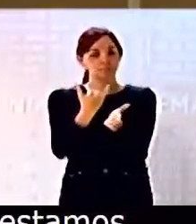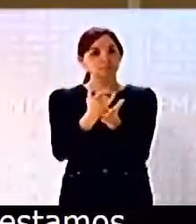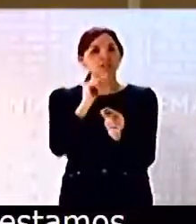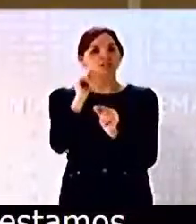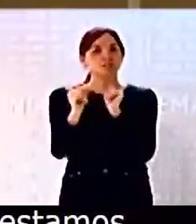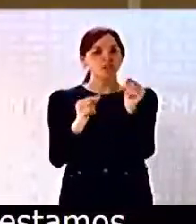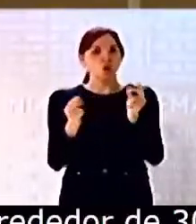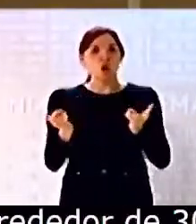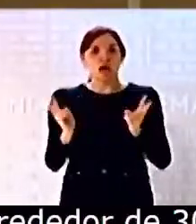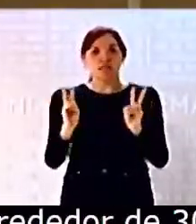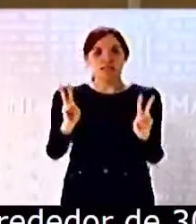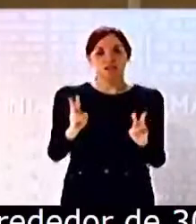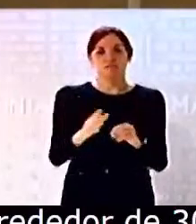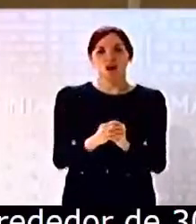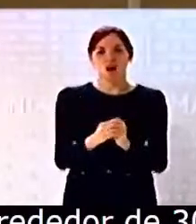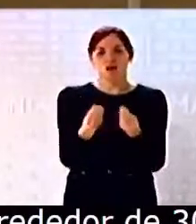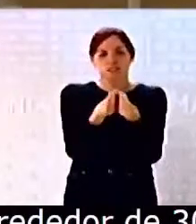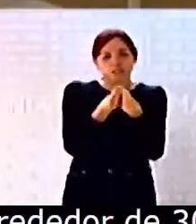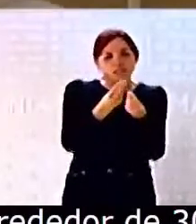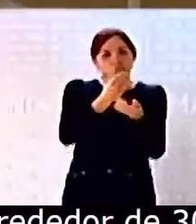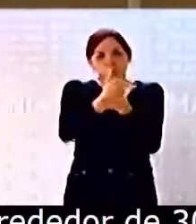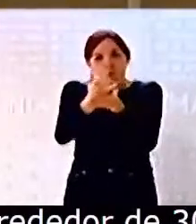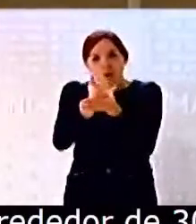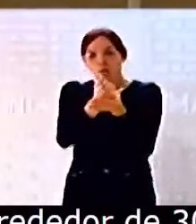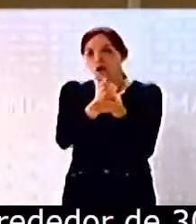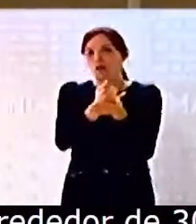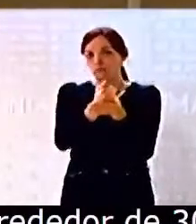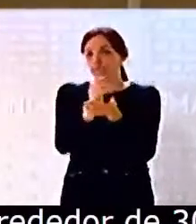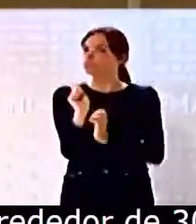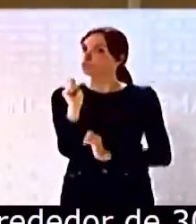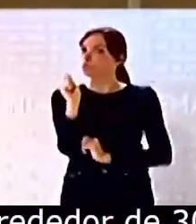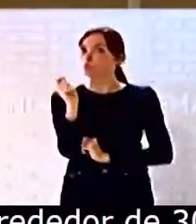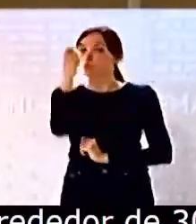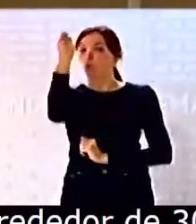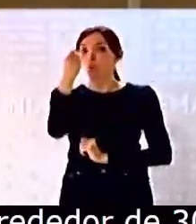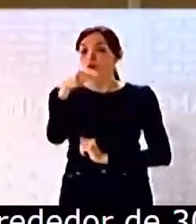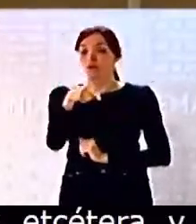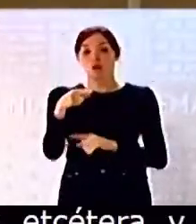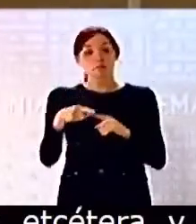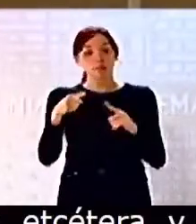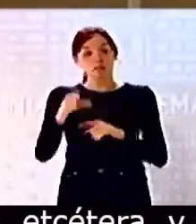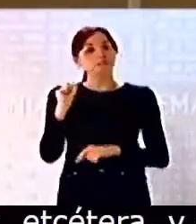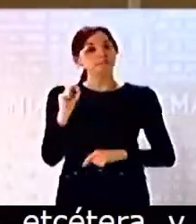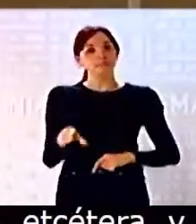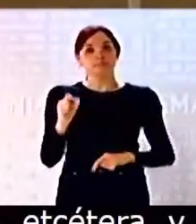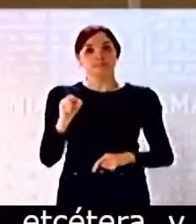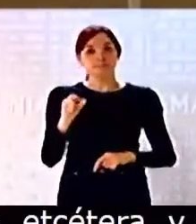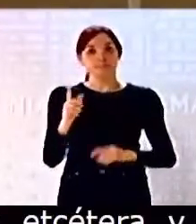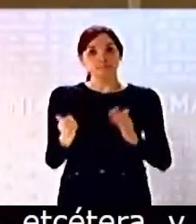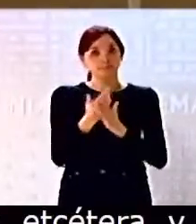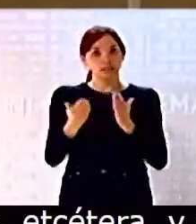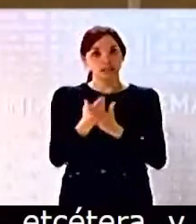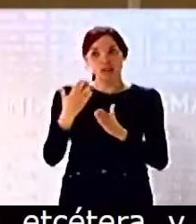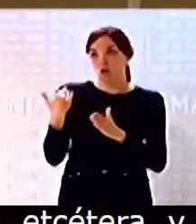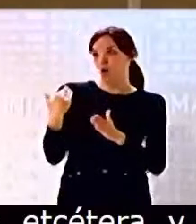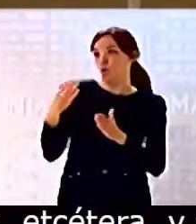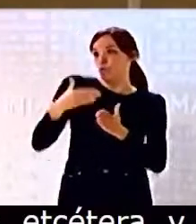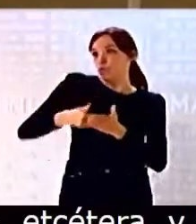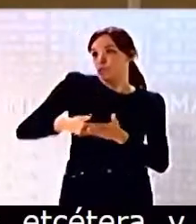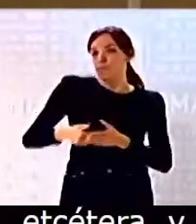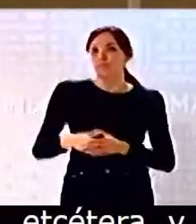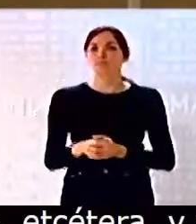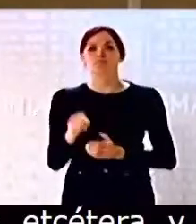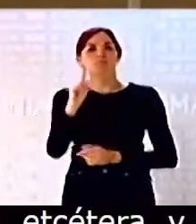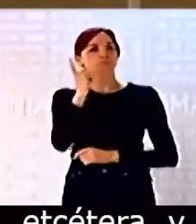activa entre cribados, etcétera, y esa es la media que estamos teniendo en los últimos días. Hemos diagnosticado a